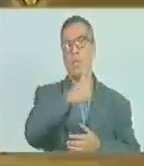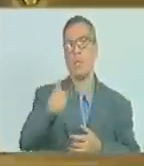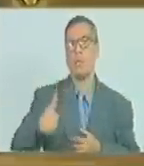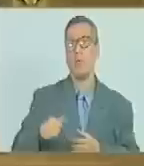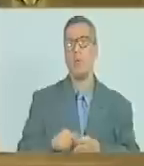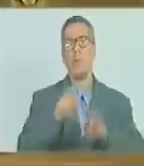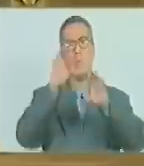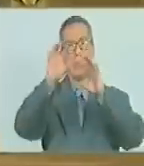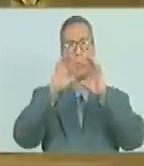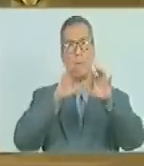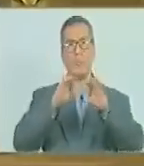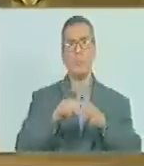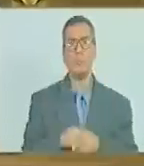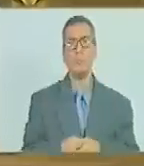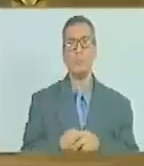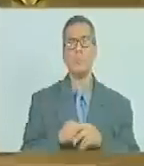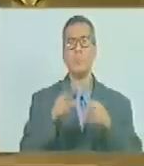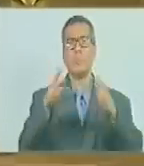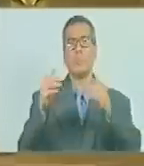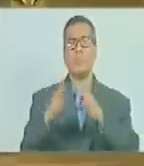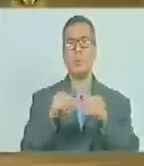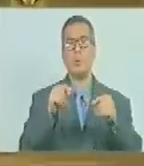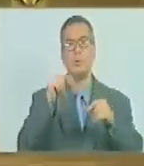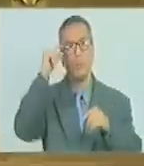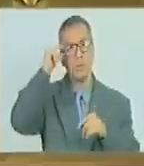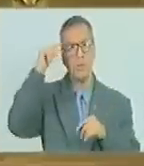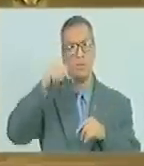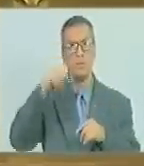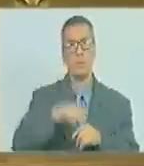las naciones y de sus economías. Hoy,